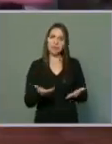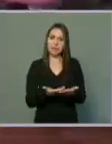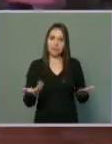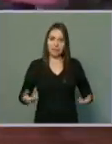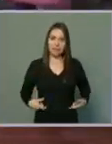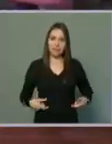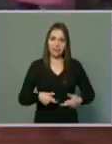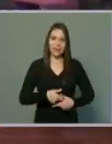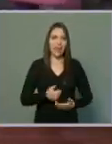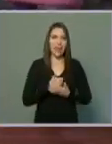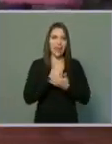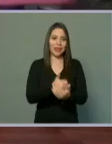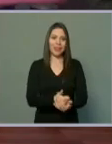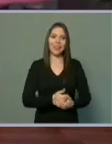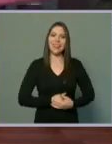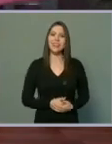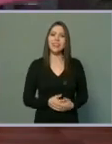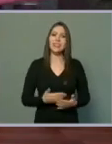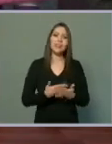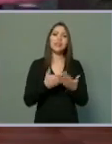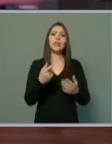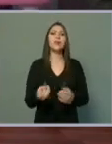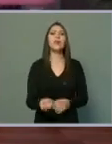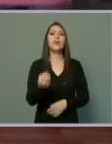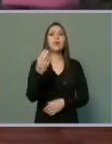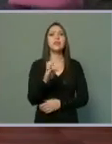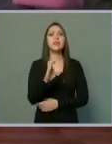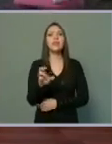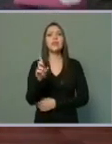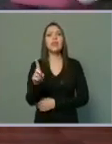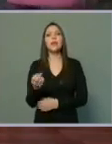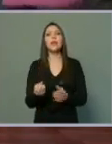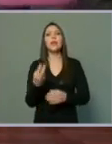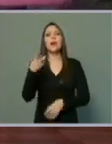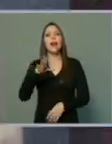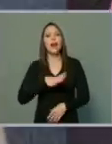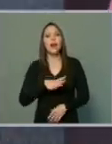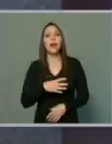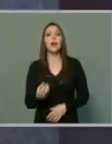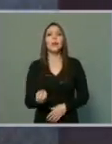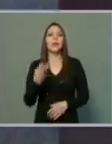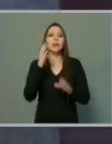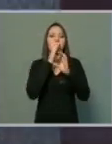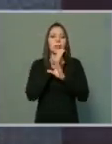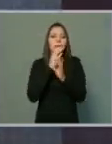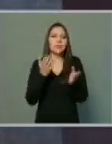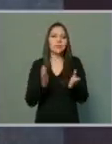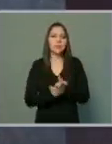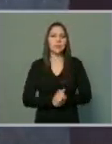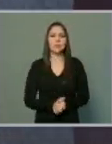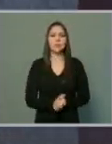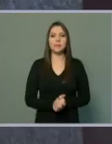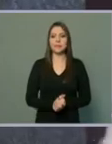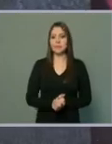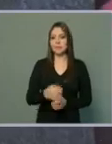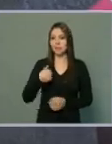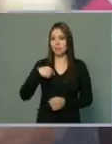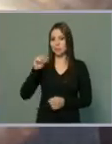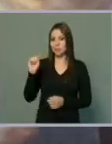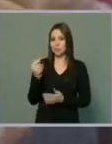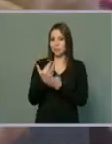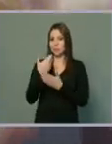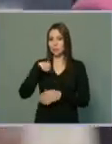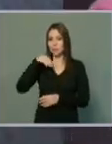y cuéntanos, ¿cuántos discos tienes? ¿Cuántos álbumes? Cuéntame. Ay, déjame pensar. Mi